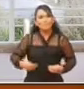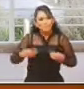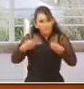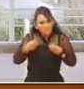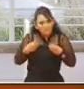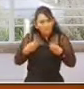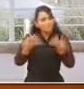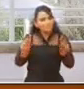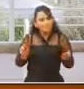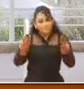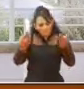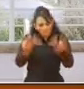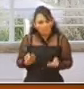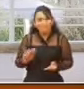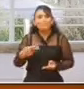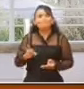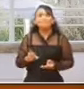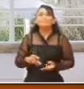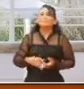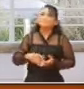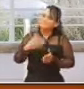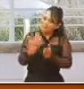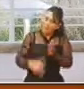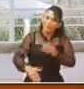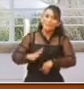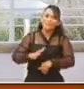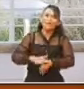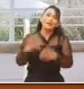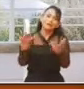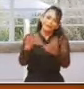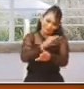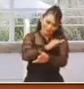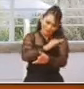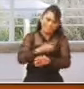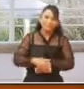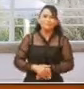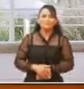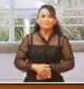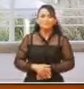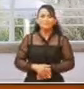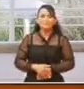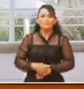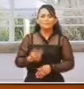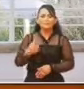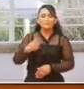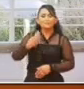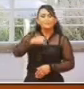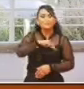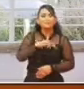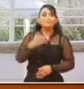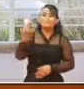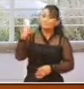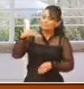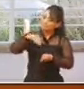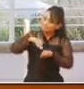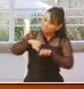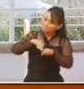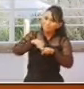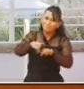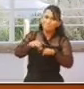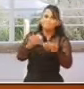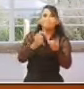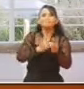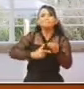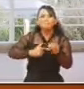zona, pero aún se puede hacer más, y al trabajo que hemos venido haciendo, con gusto se